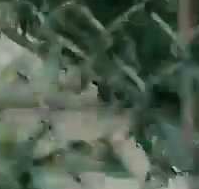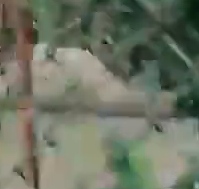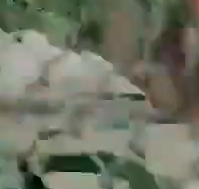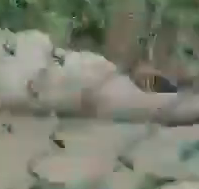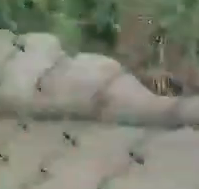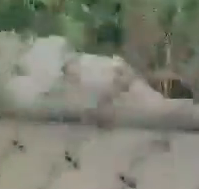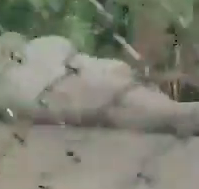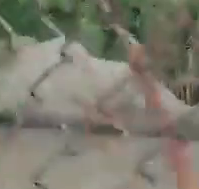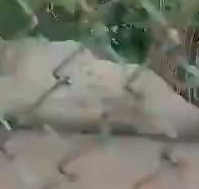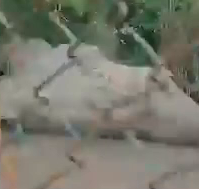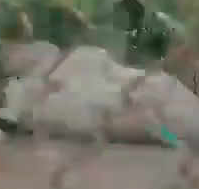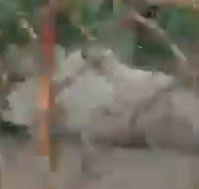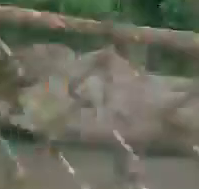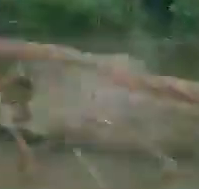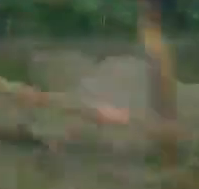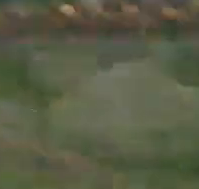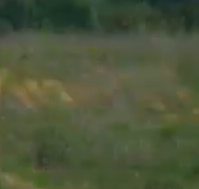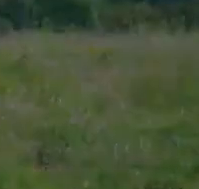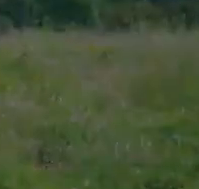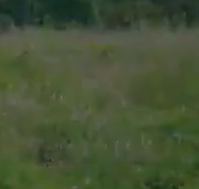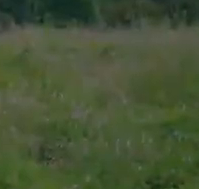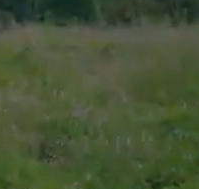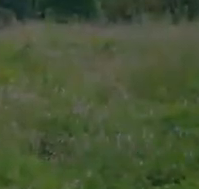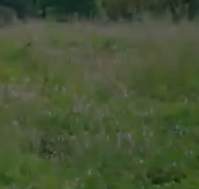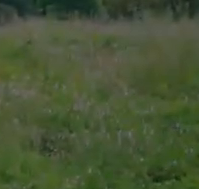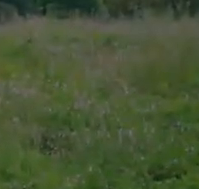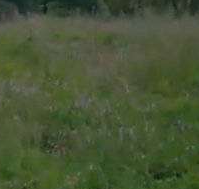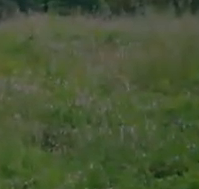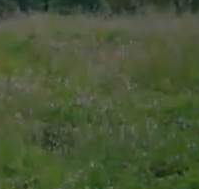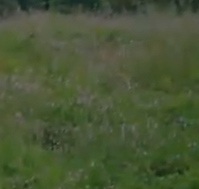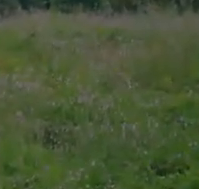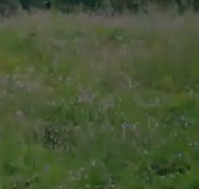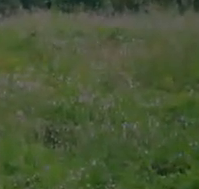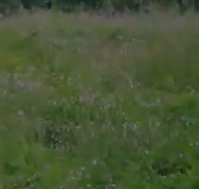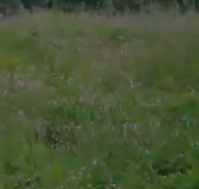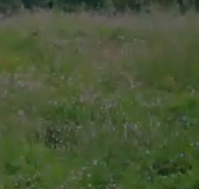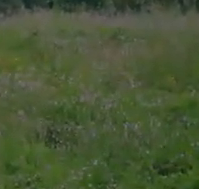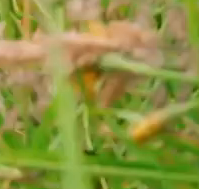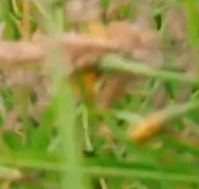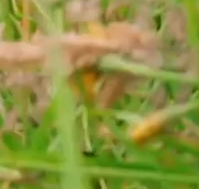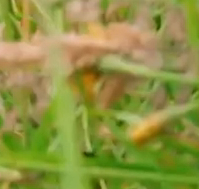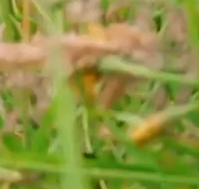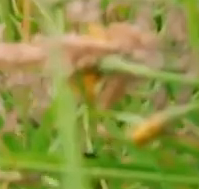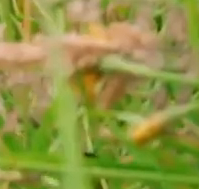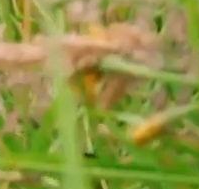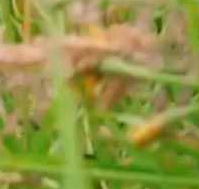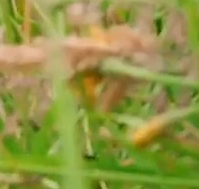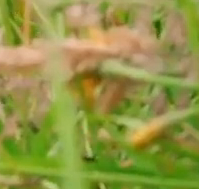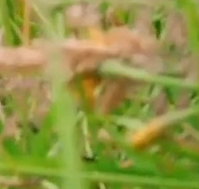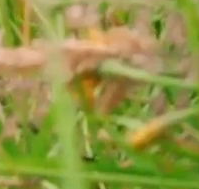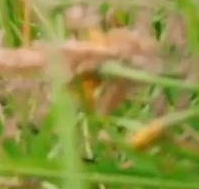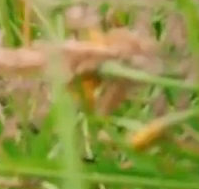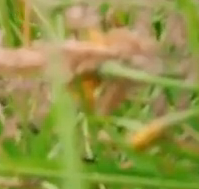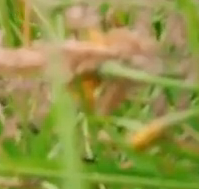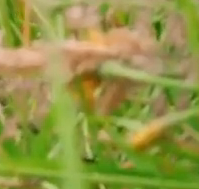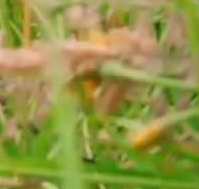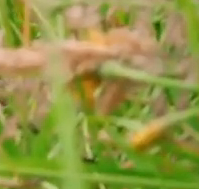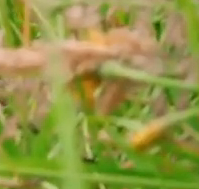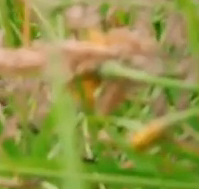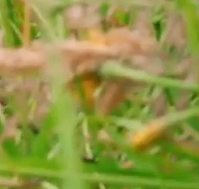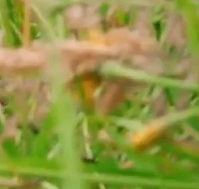sucedió aquí. Sé que vengo con el corazón muy